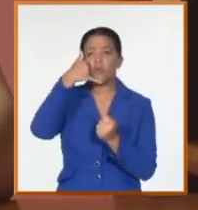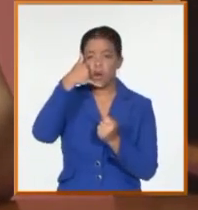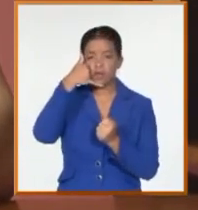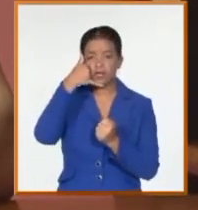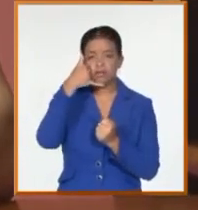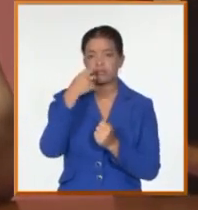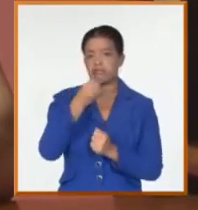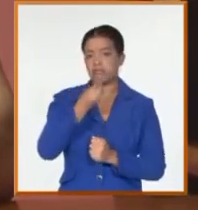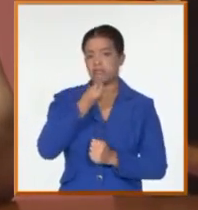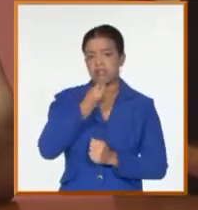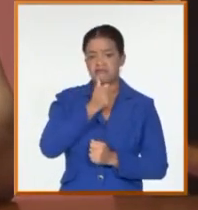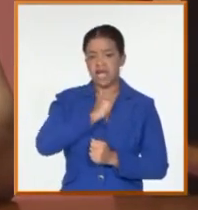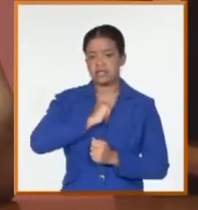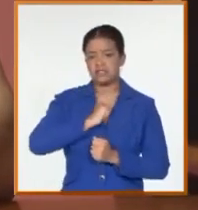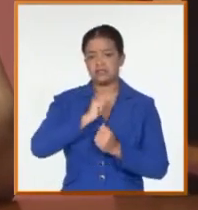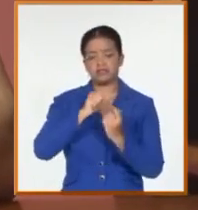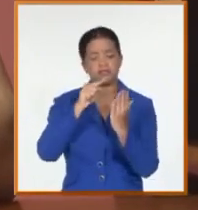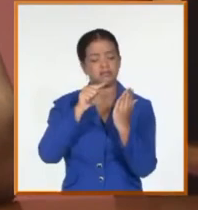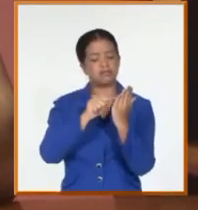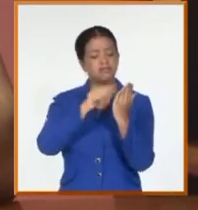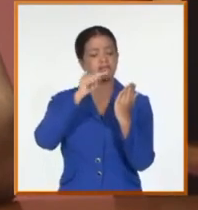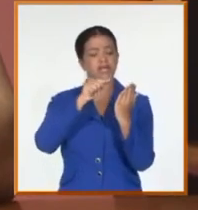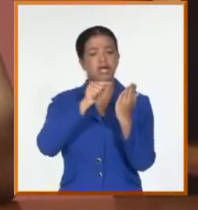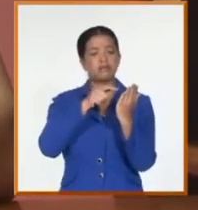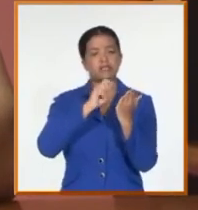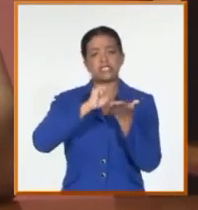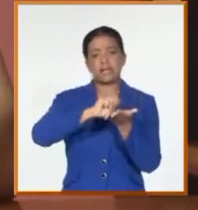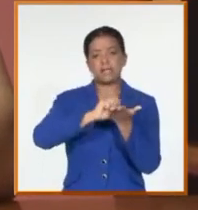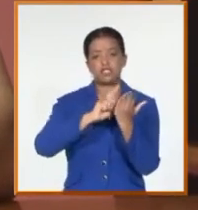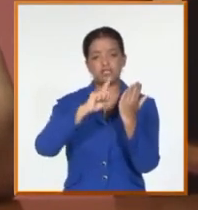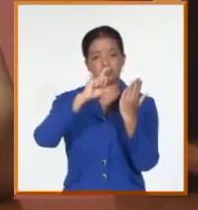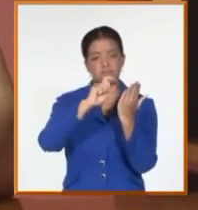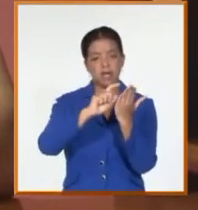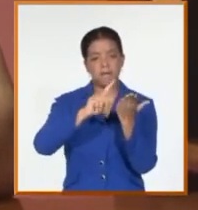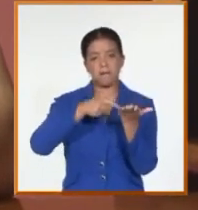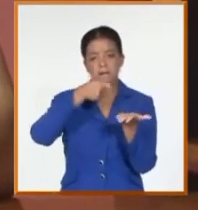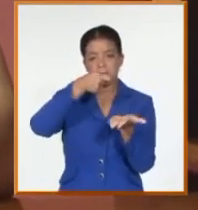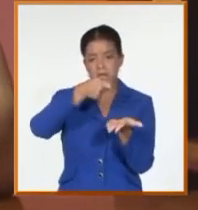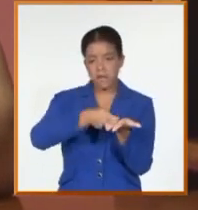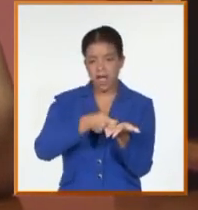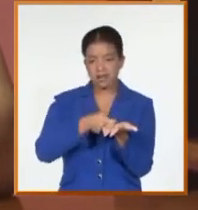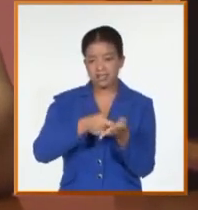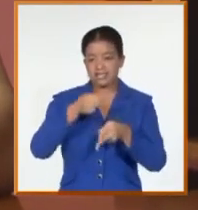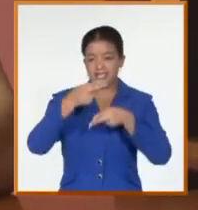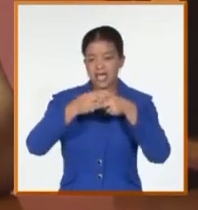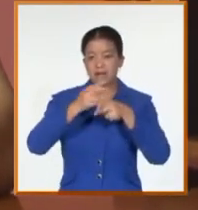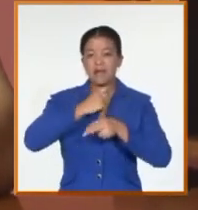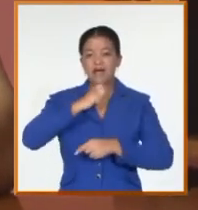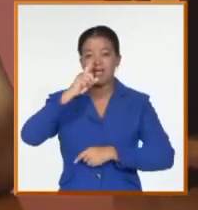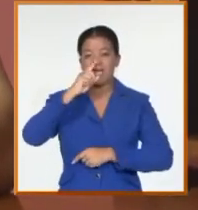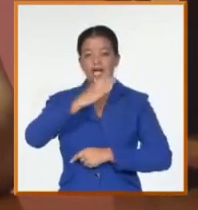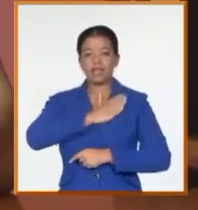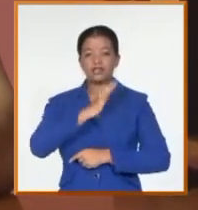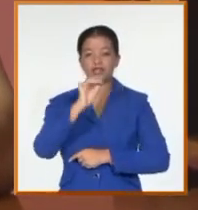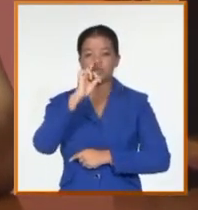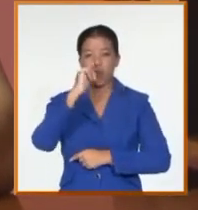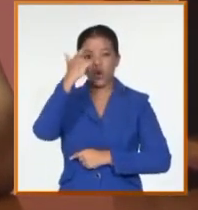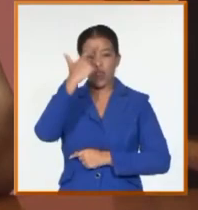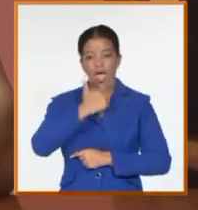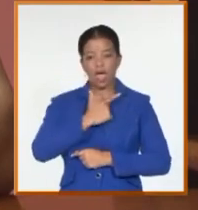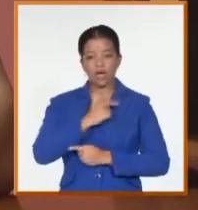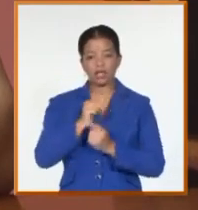en zona los servicios que tenemos ahí eso escaneando el código QR automáticamente le sale la panadería en